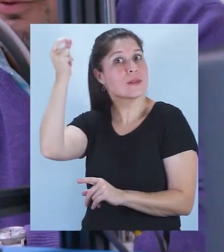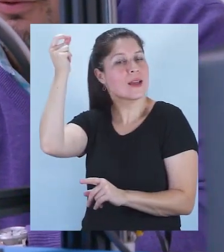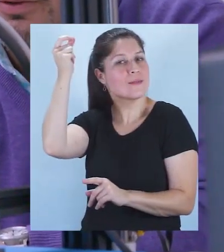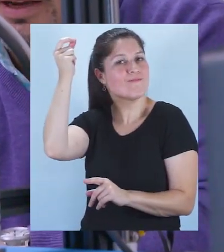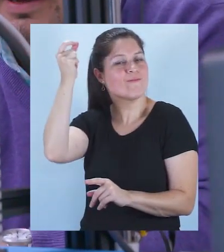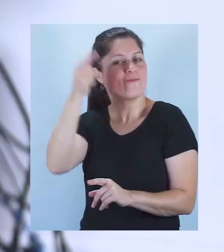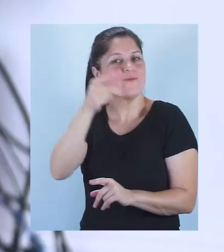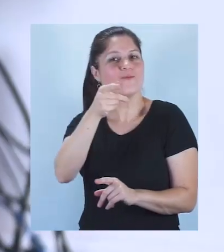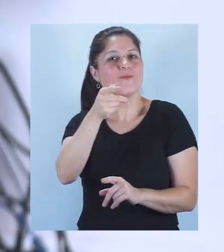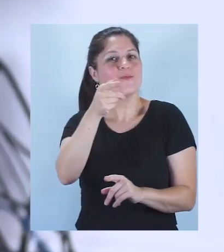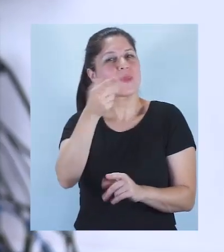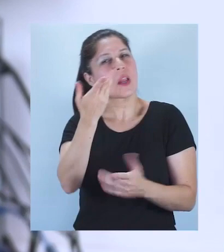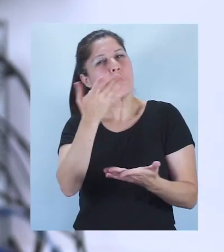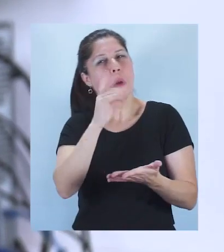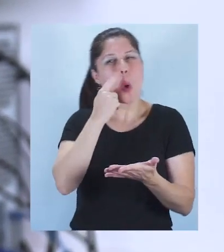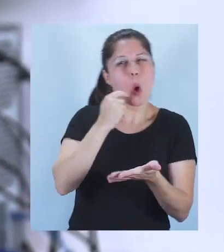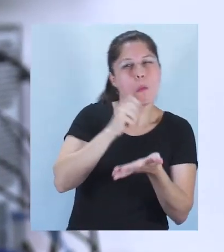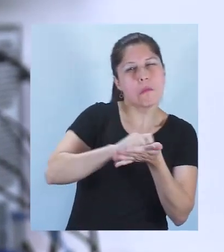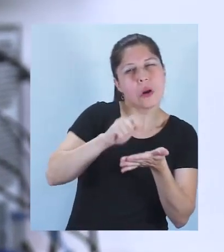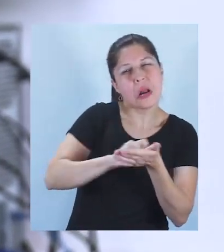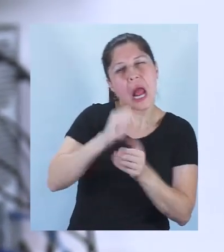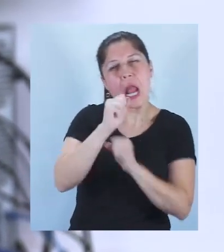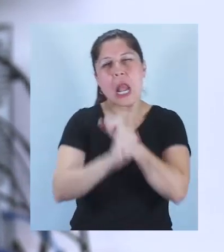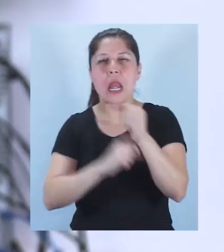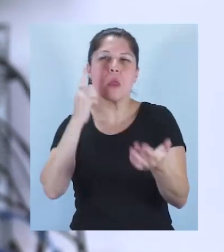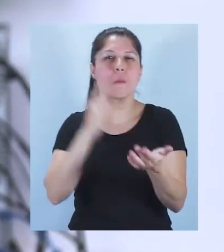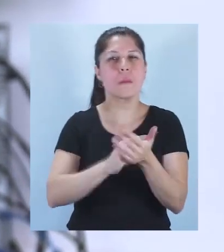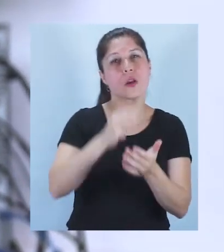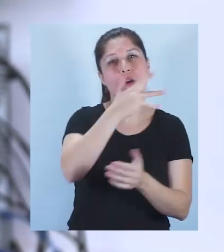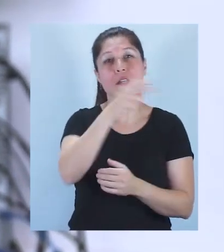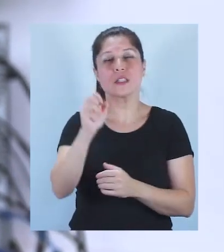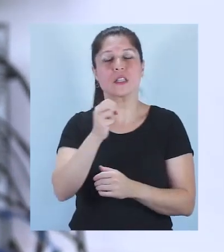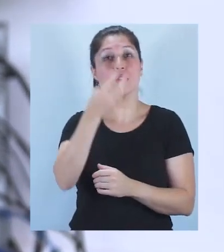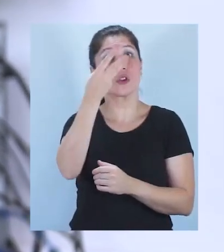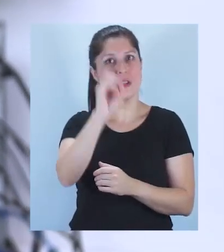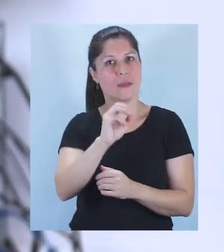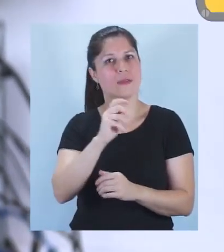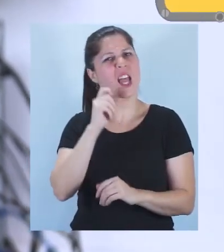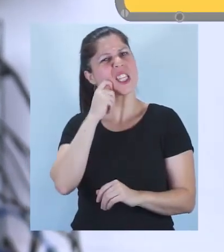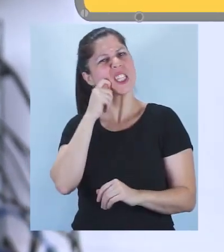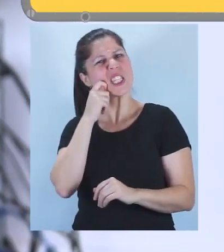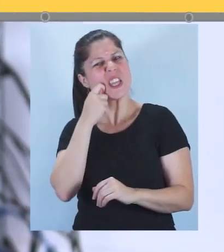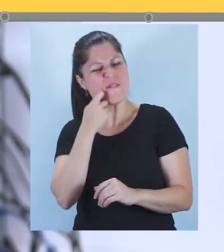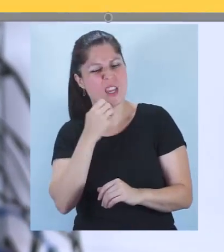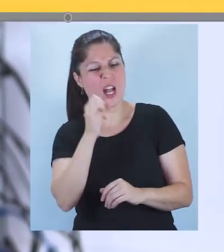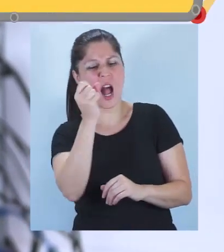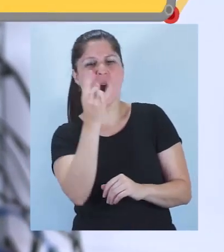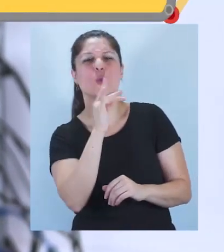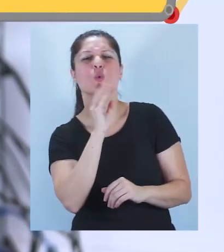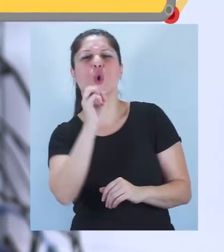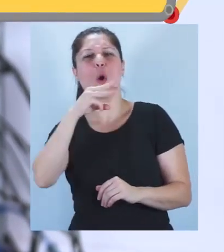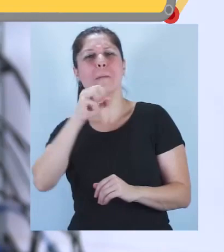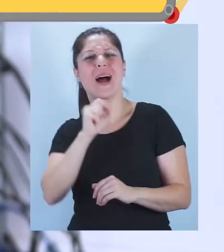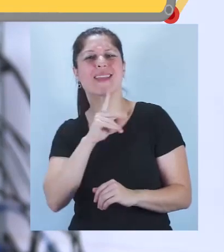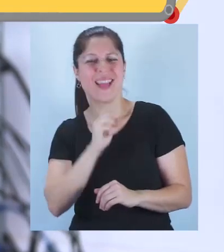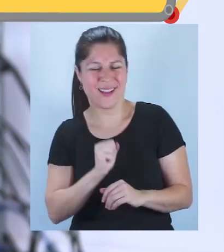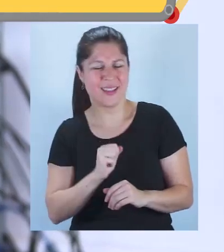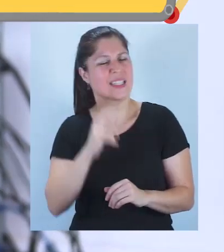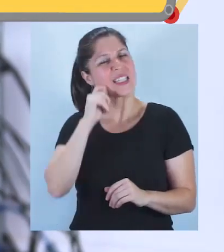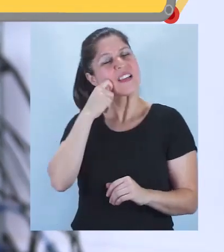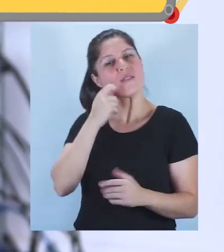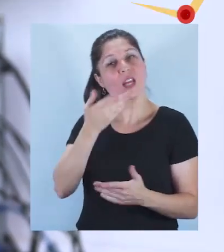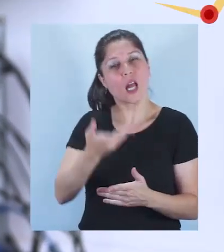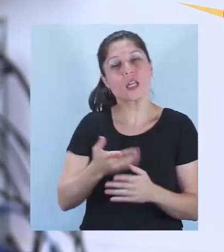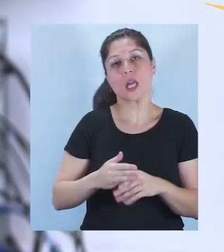fue inventada por un eh escritor más o menos en el año 1930 y significa autómata. Autómata es una